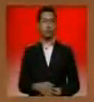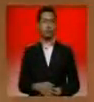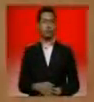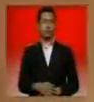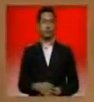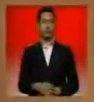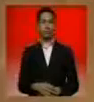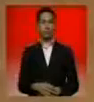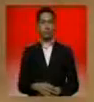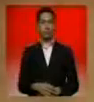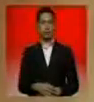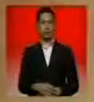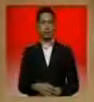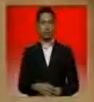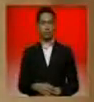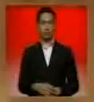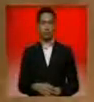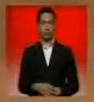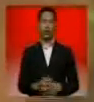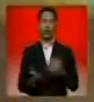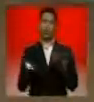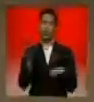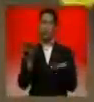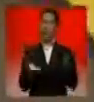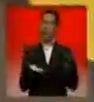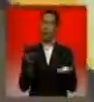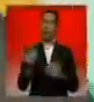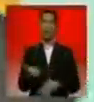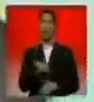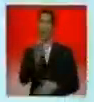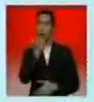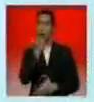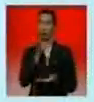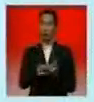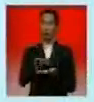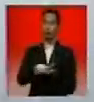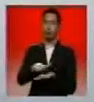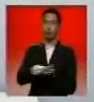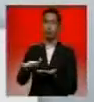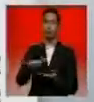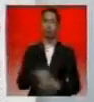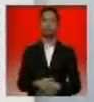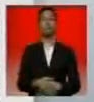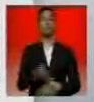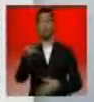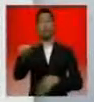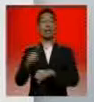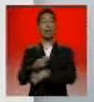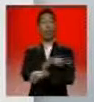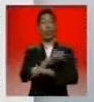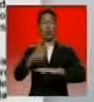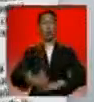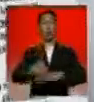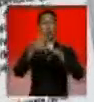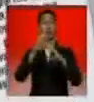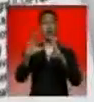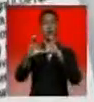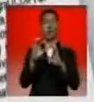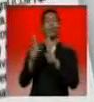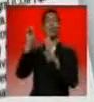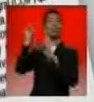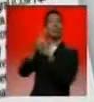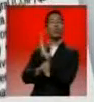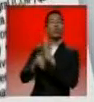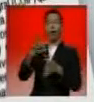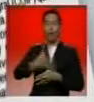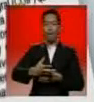103, o sea, está corregido. Posiblemente se trate de un error de imprenta. La reacción del superintendente responde a una denuncia penal presentada por